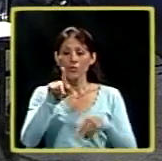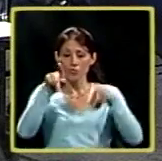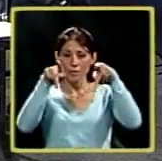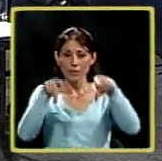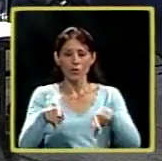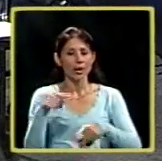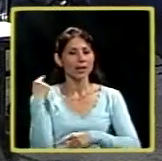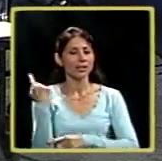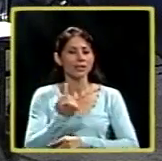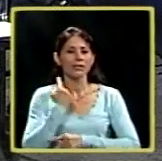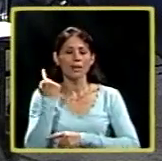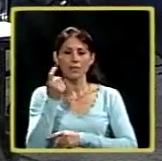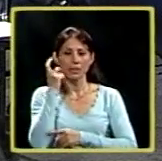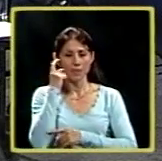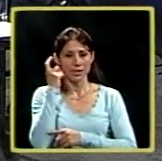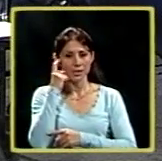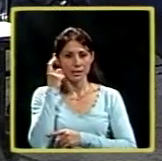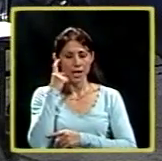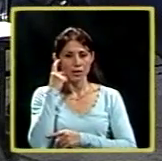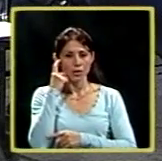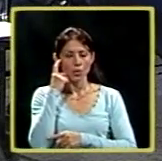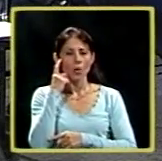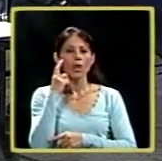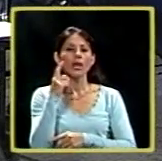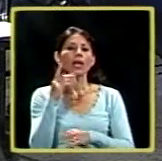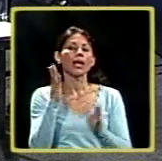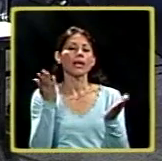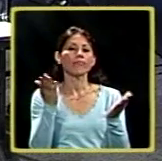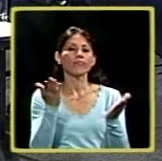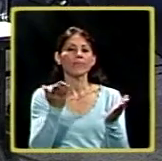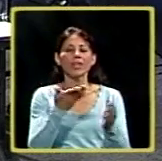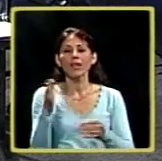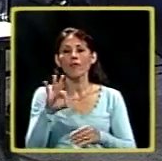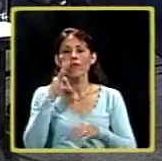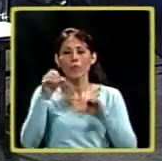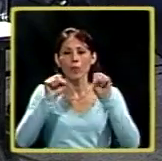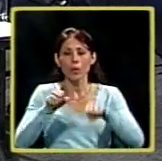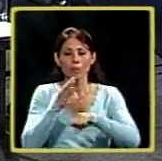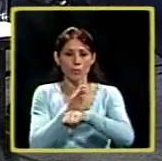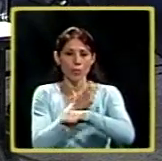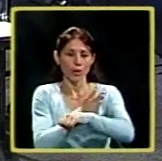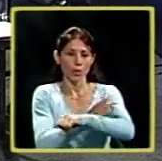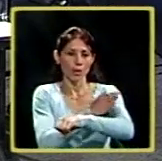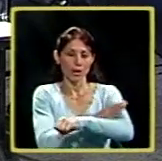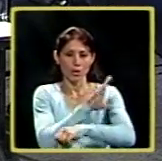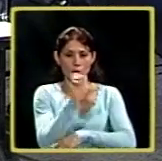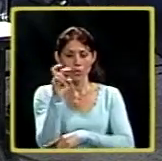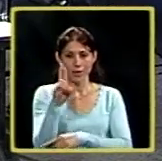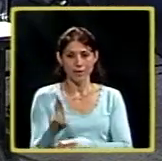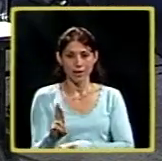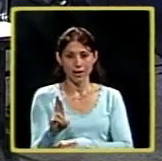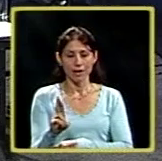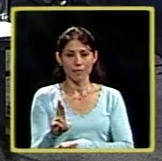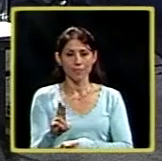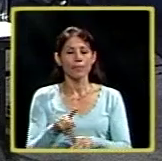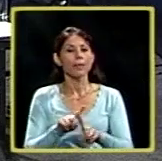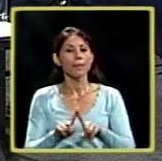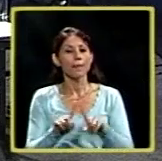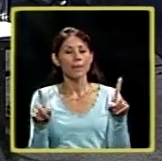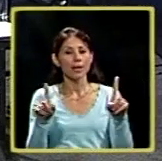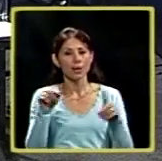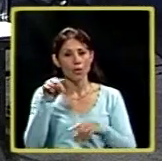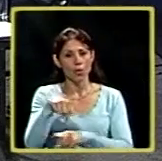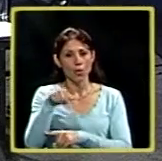siempre pensando en las maneras de mejorar este país nuestro que él tanto quiere. Pero hoy nos vamos